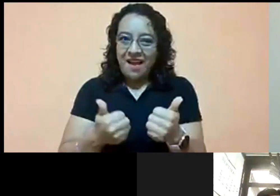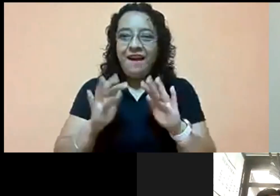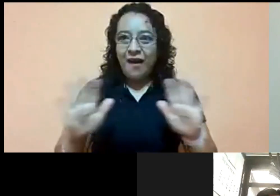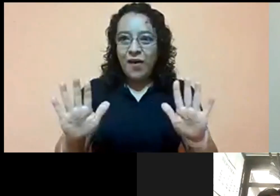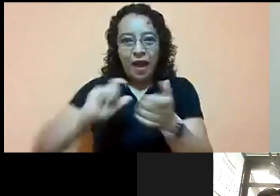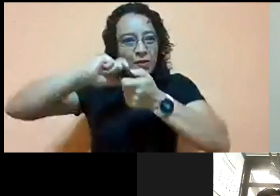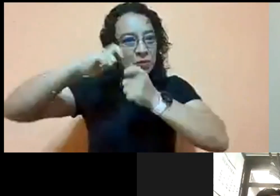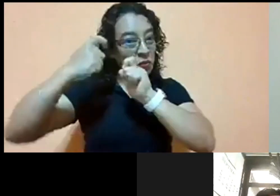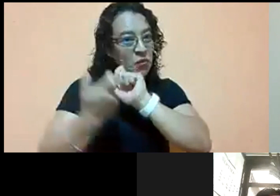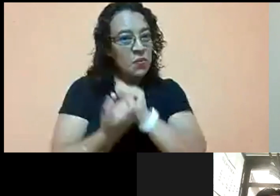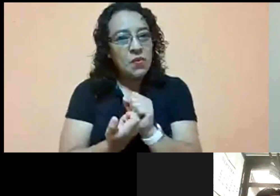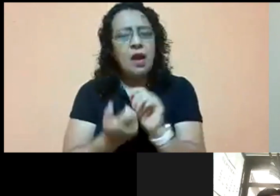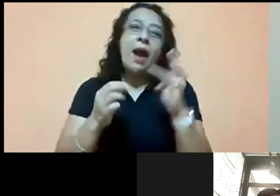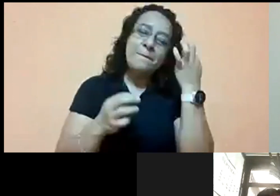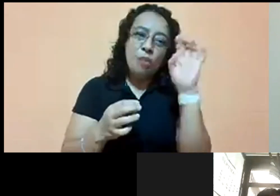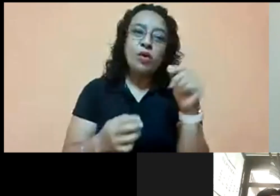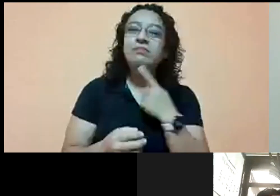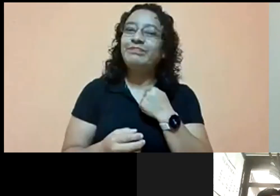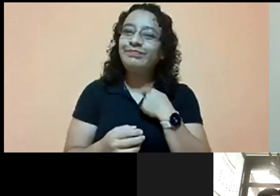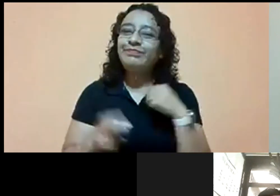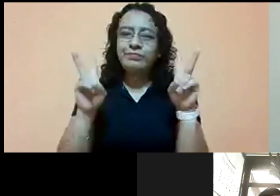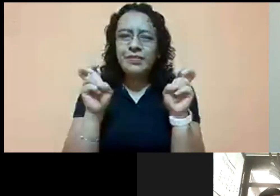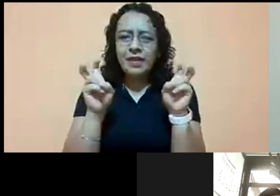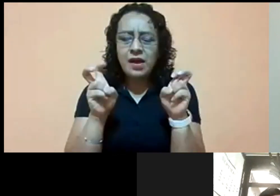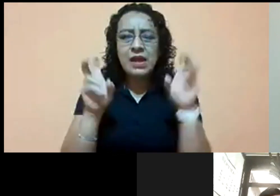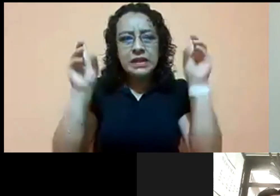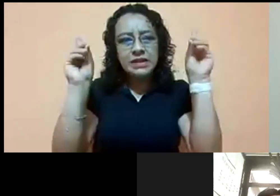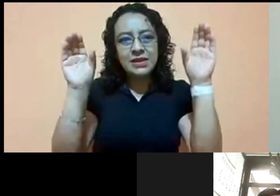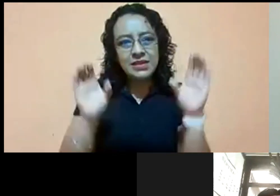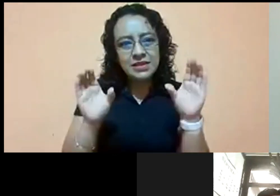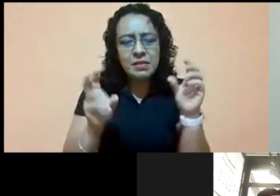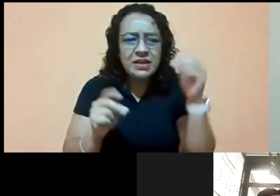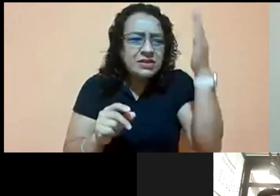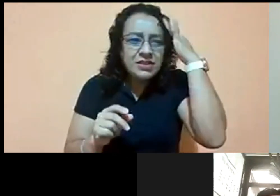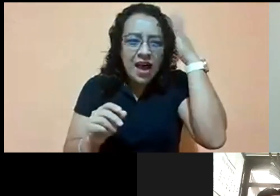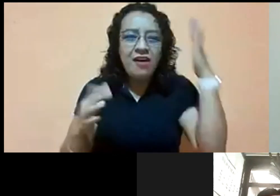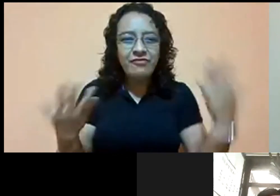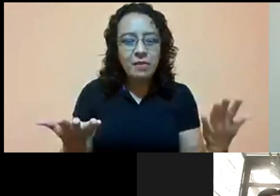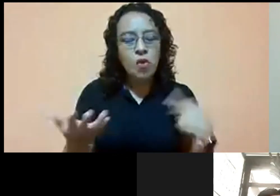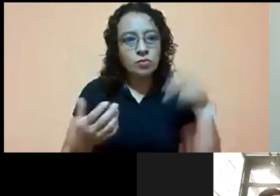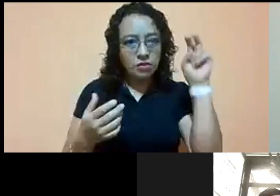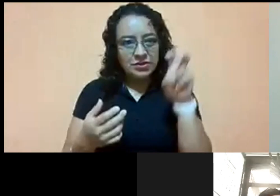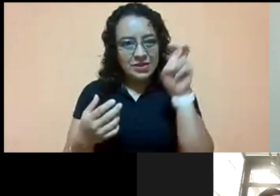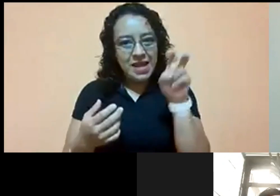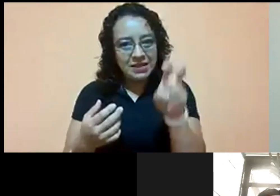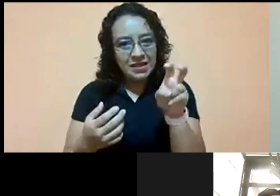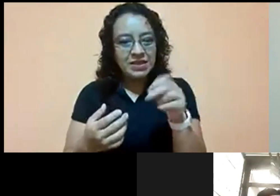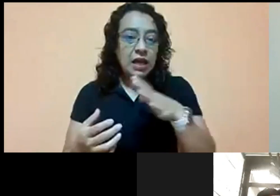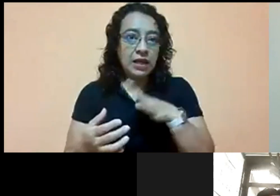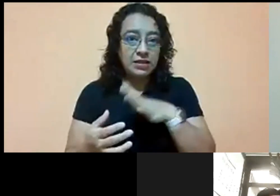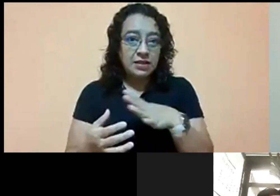en estos temas de discapacidad sabemos la necesidad que tenemos de